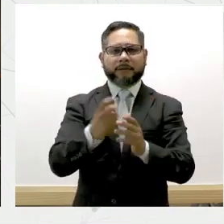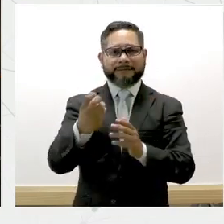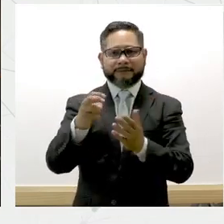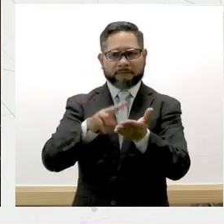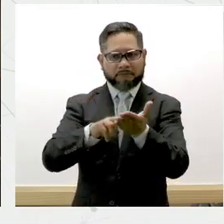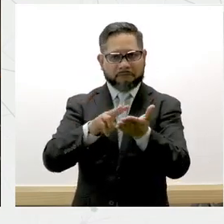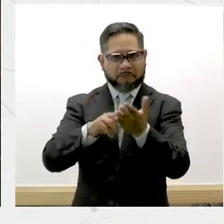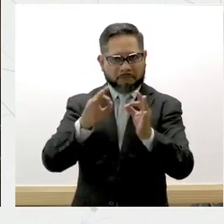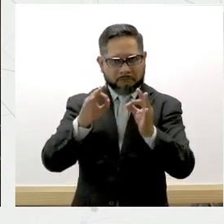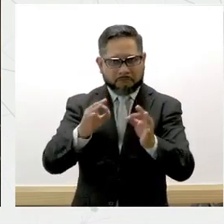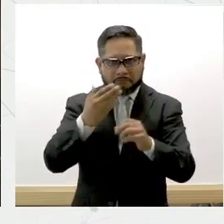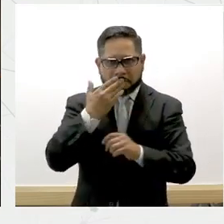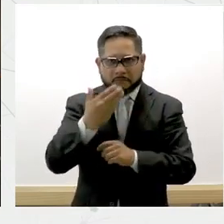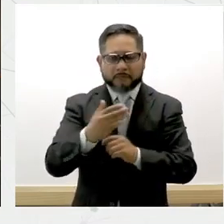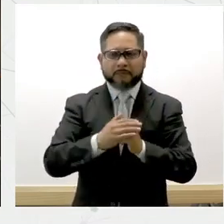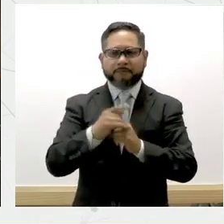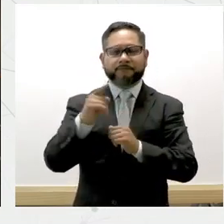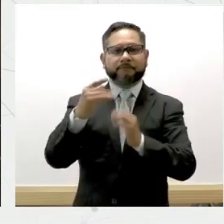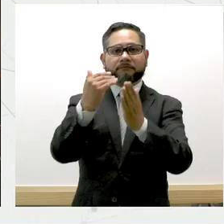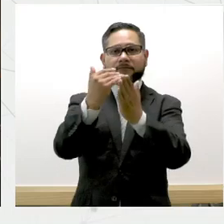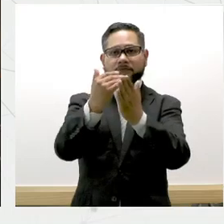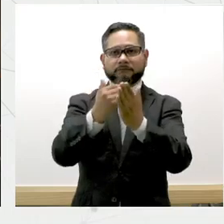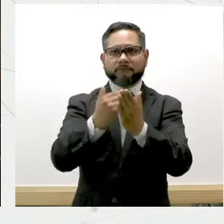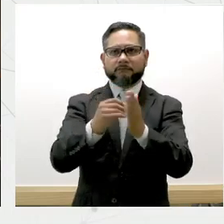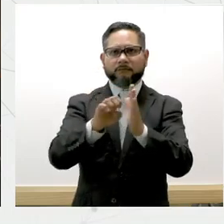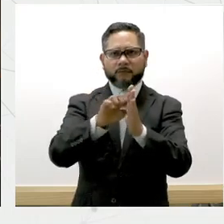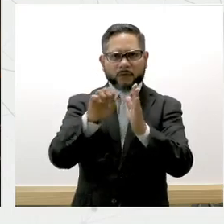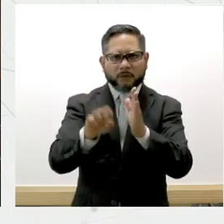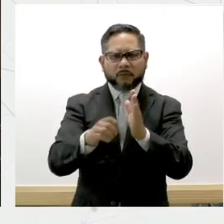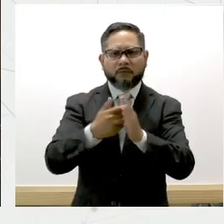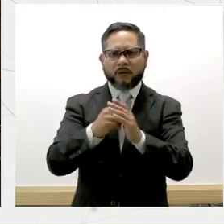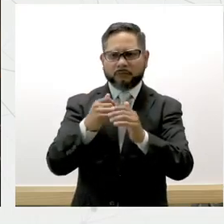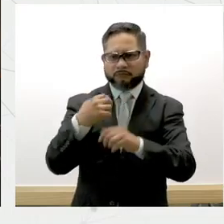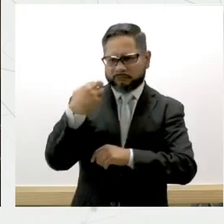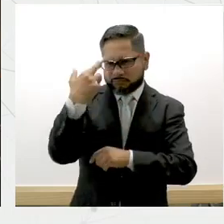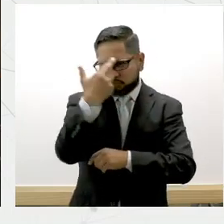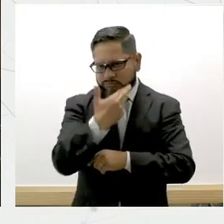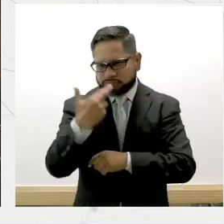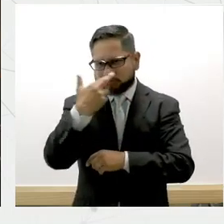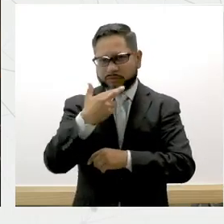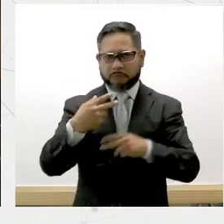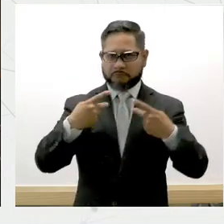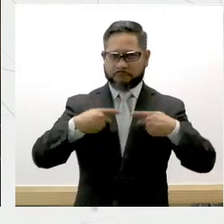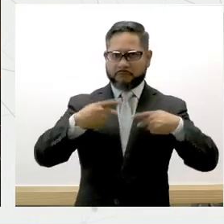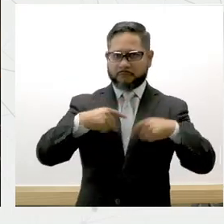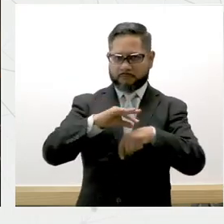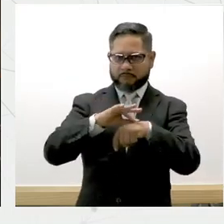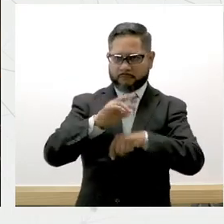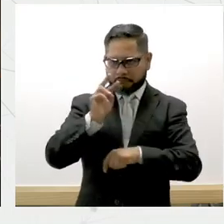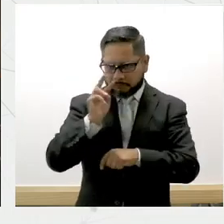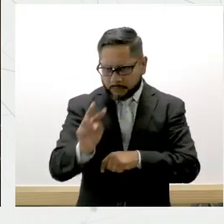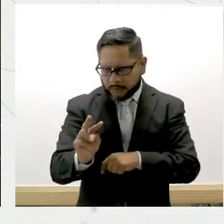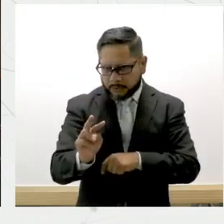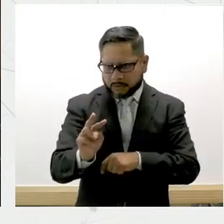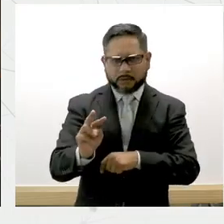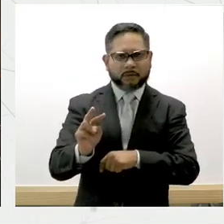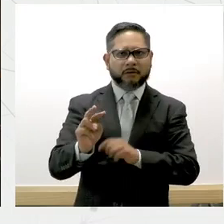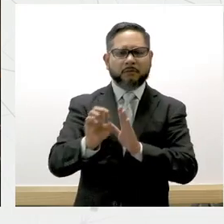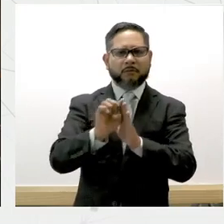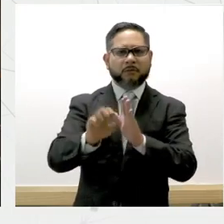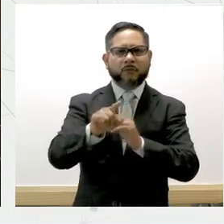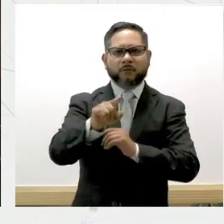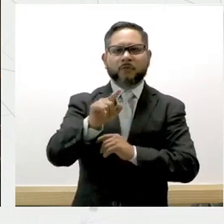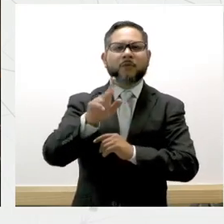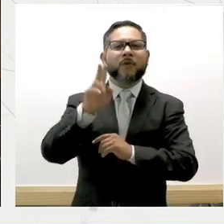¿no?, con principios que van desde la acción y la supervisión humana, ¿no? Yo les animo, seguro que todos ustedes han probado a